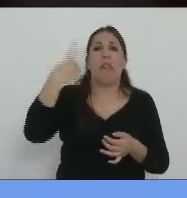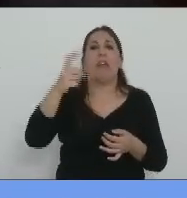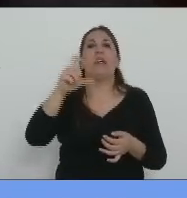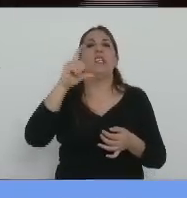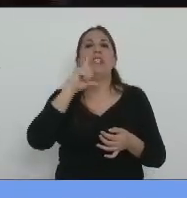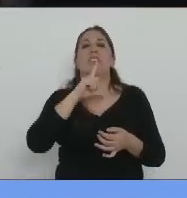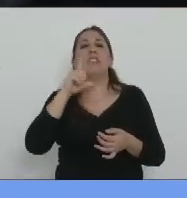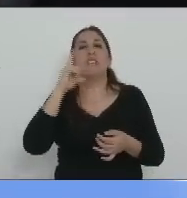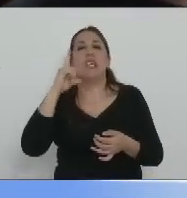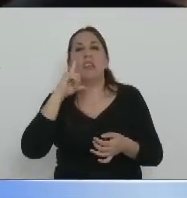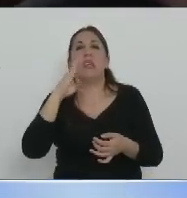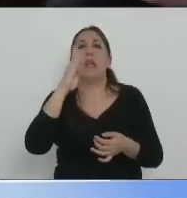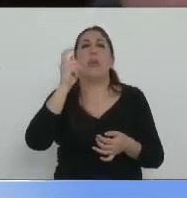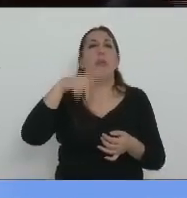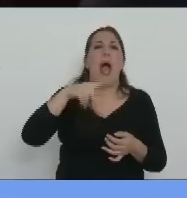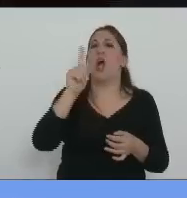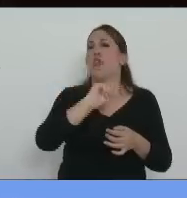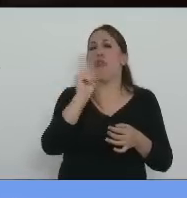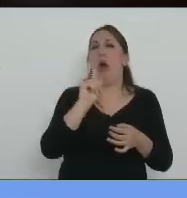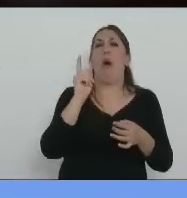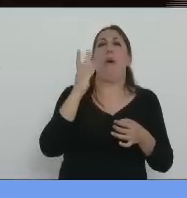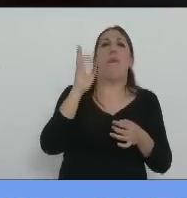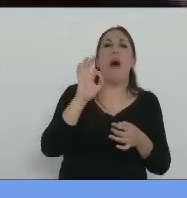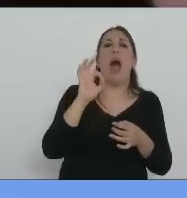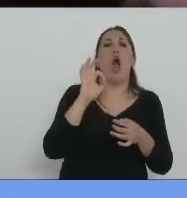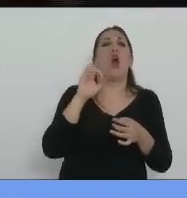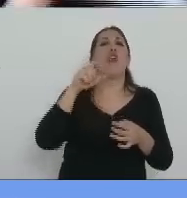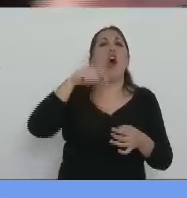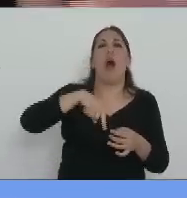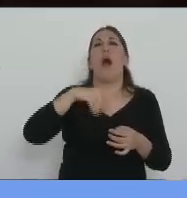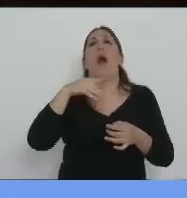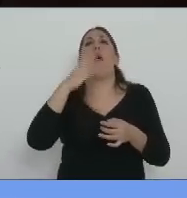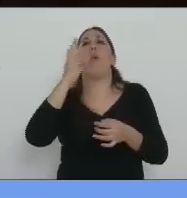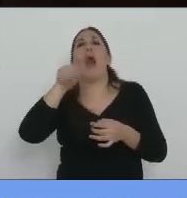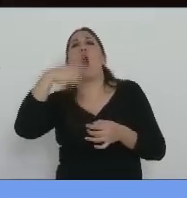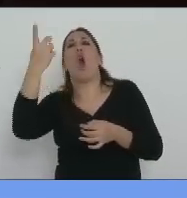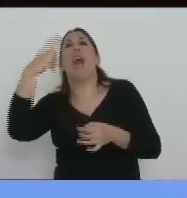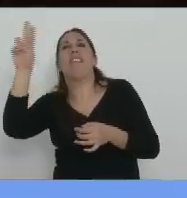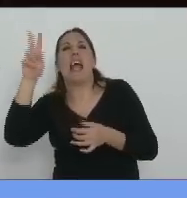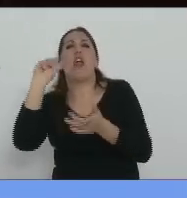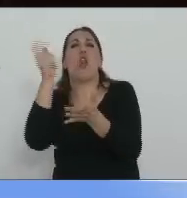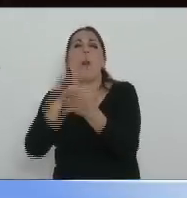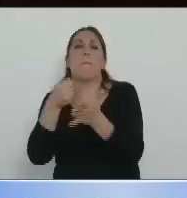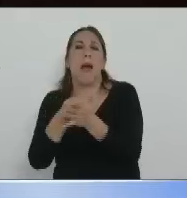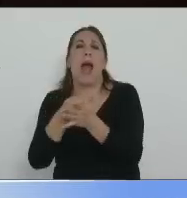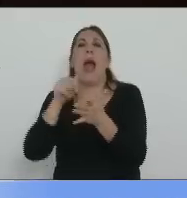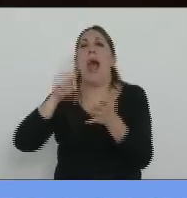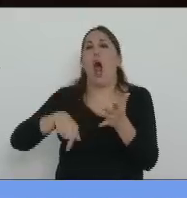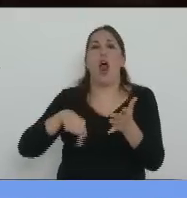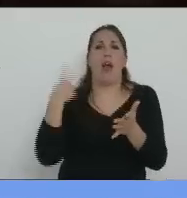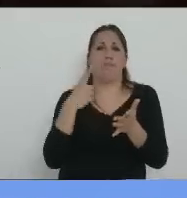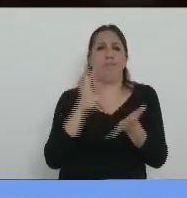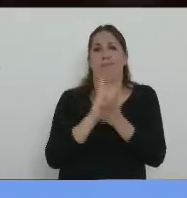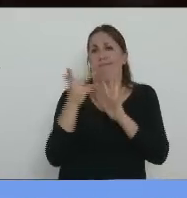aldf bandes ya no el banco local el banco extranjero no paga nada ahora en la sociedad distinta y nos vacunaron a todos los